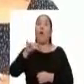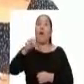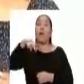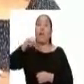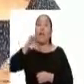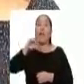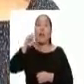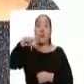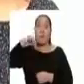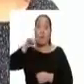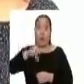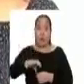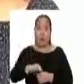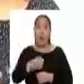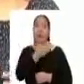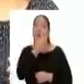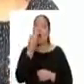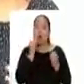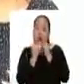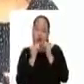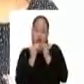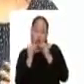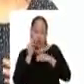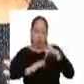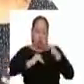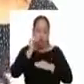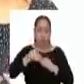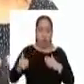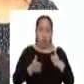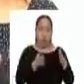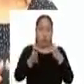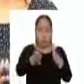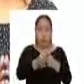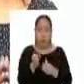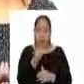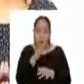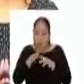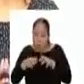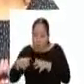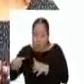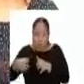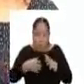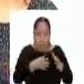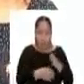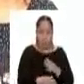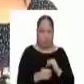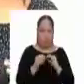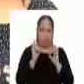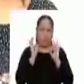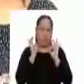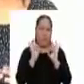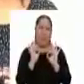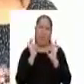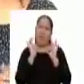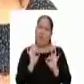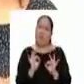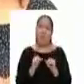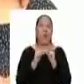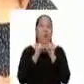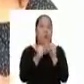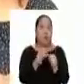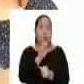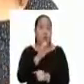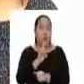imperio. En algunas partes, estos caminos fueron construidos con tanta precisión que siguen siendo utilizados en la